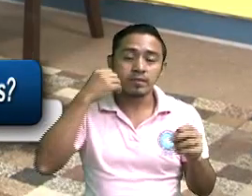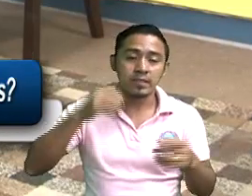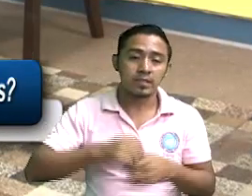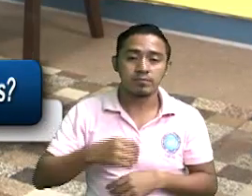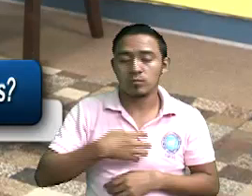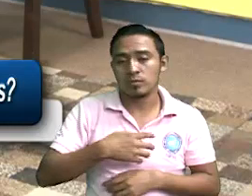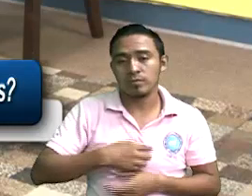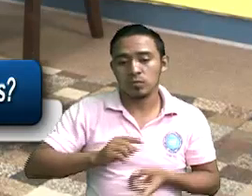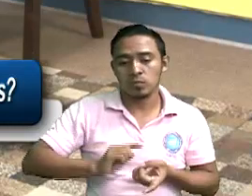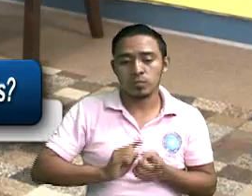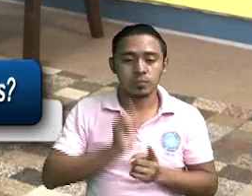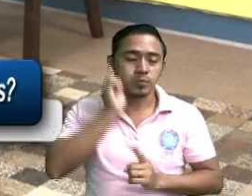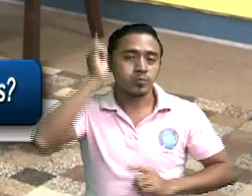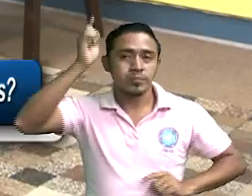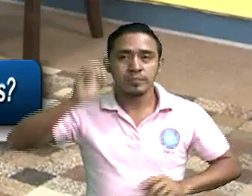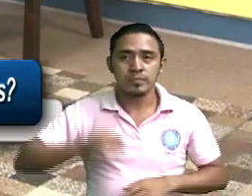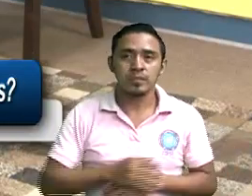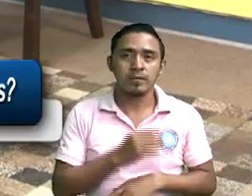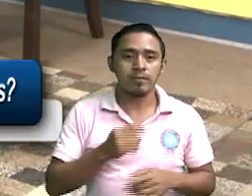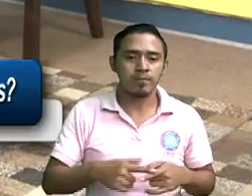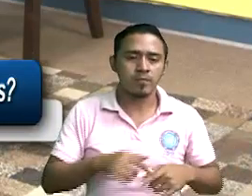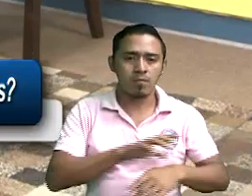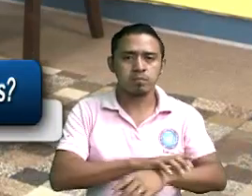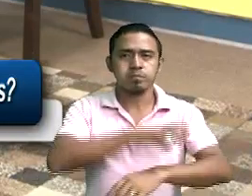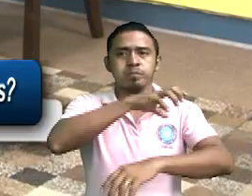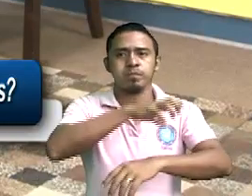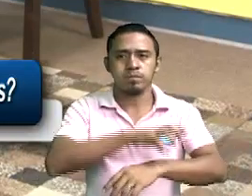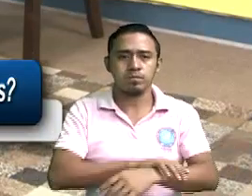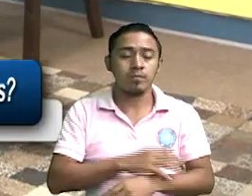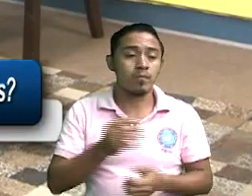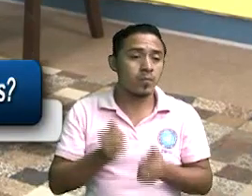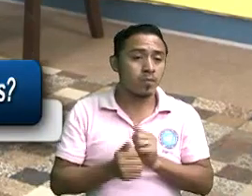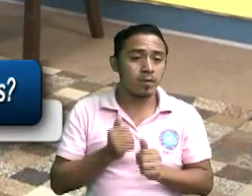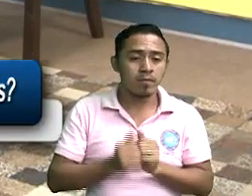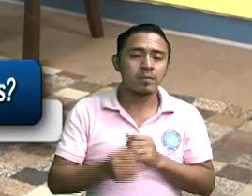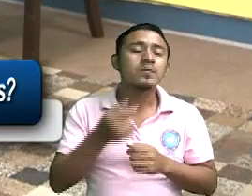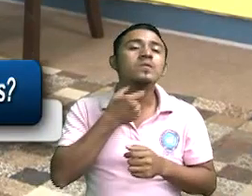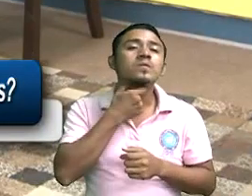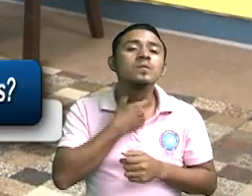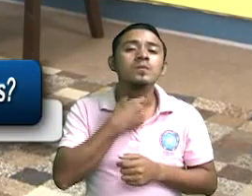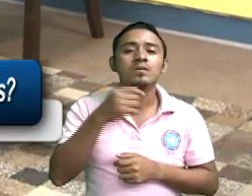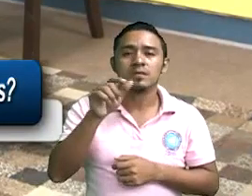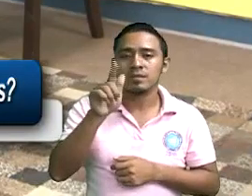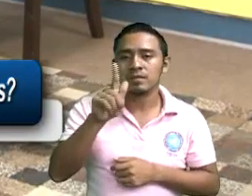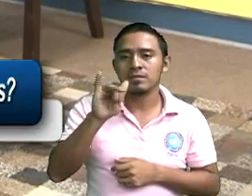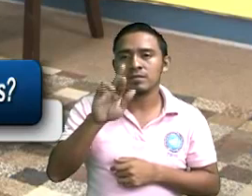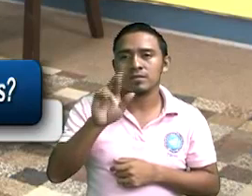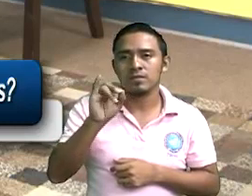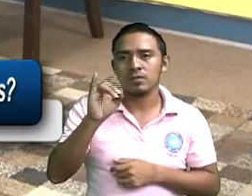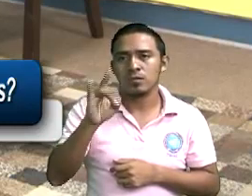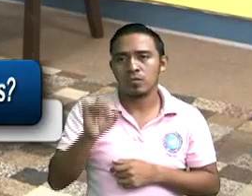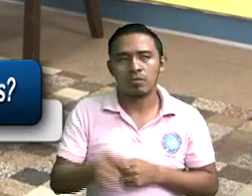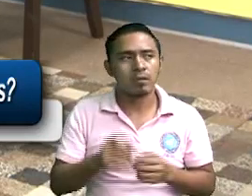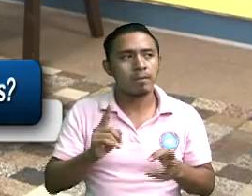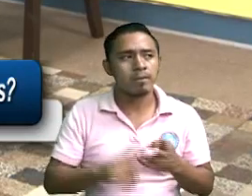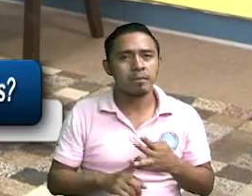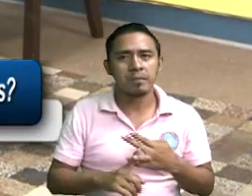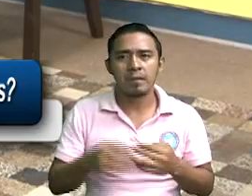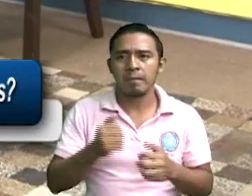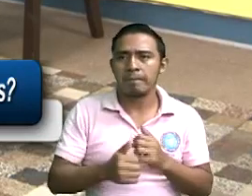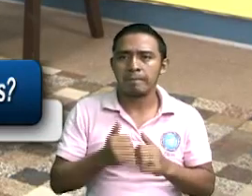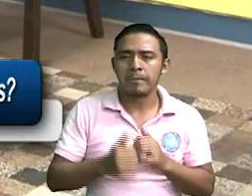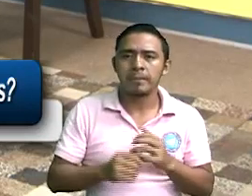metabólicas. Por ejemplo, un paciente encamado, un paciente con trastornos de las tiroides, menos frecuente un paciente con